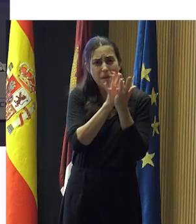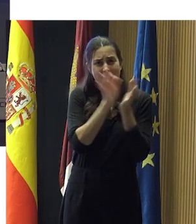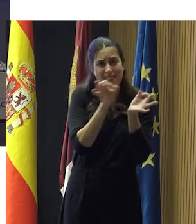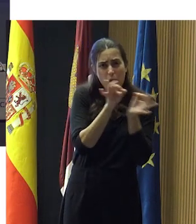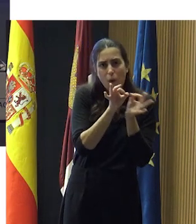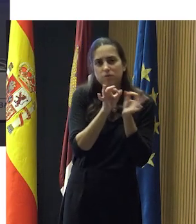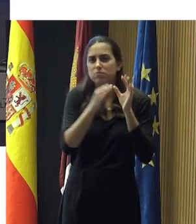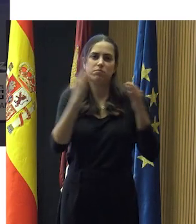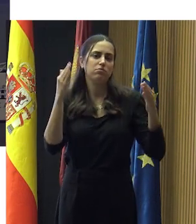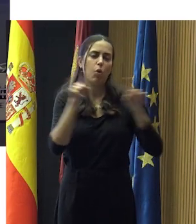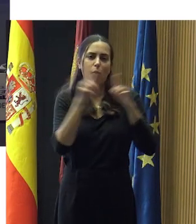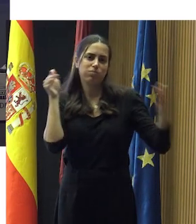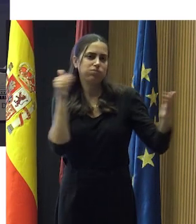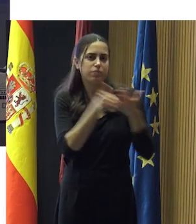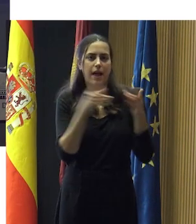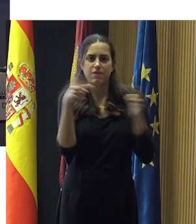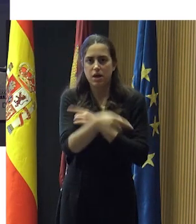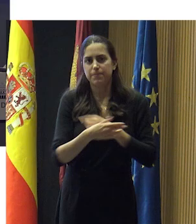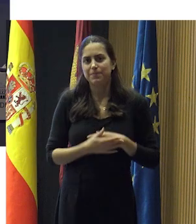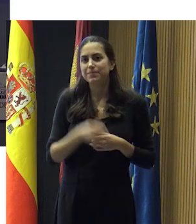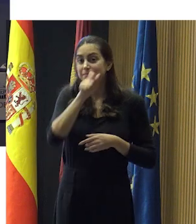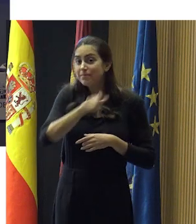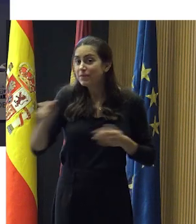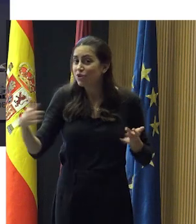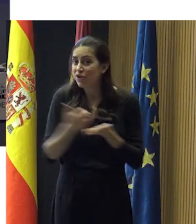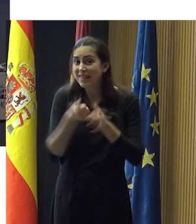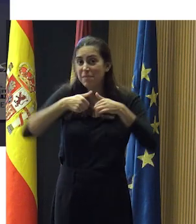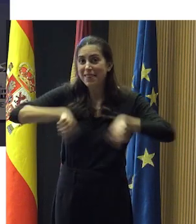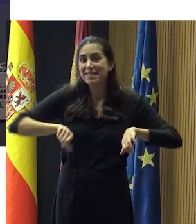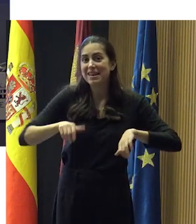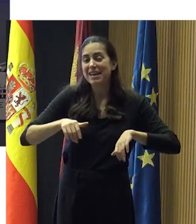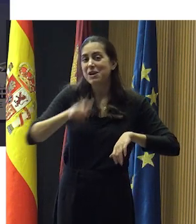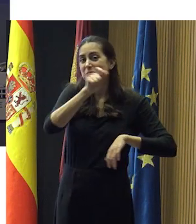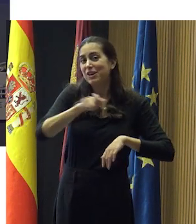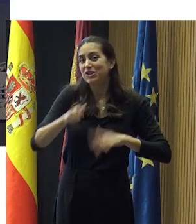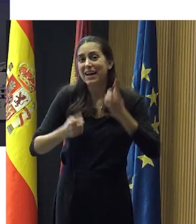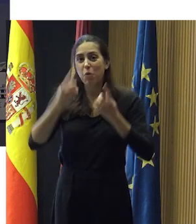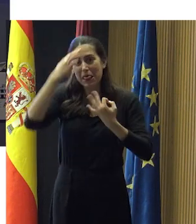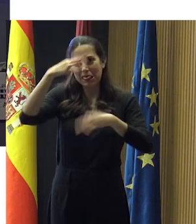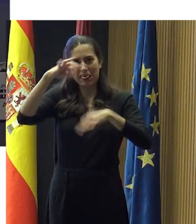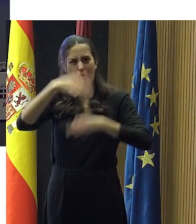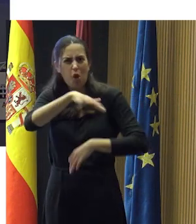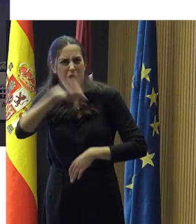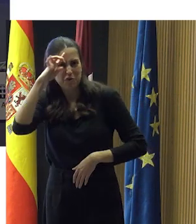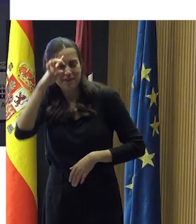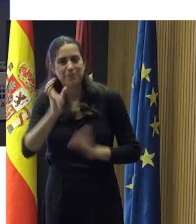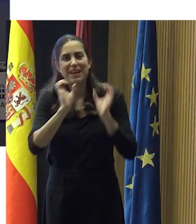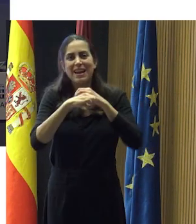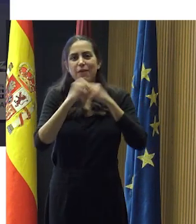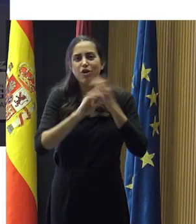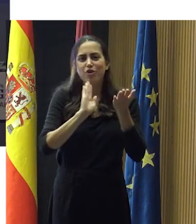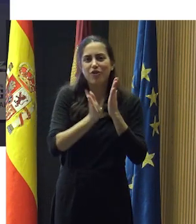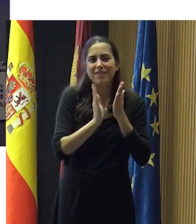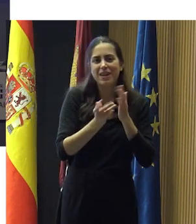células. Somos todos de Albacete, pero yo sé que esto mucha gente no sabe dónde está. Entonces, el Laboratorio de Fisiopatología y Terapia de